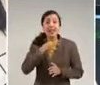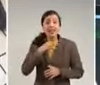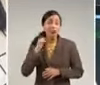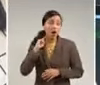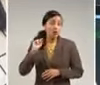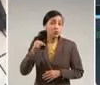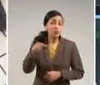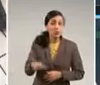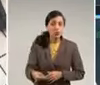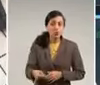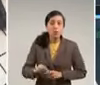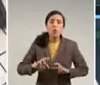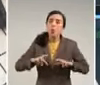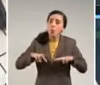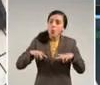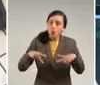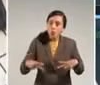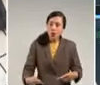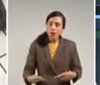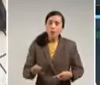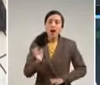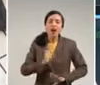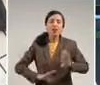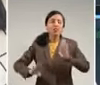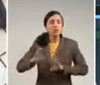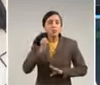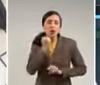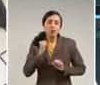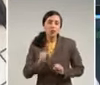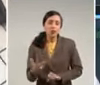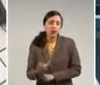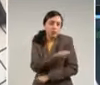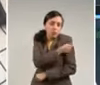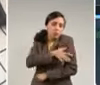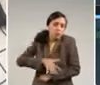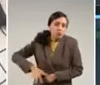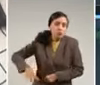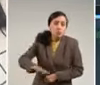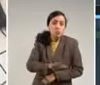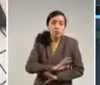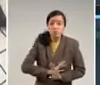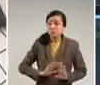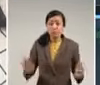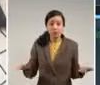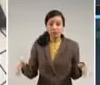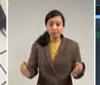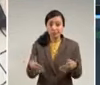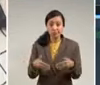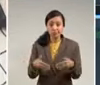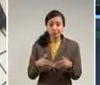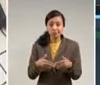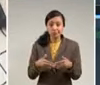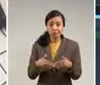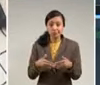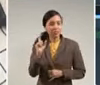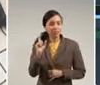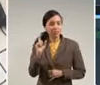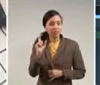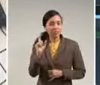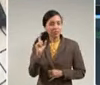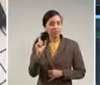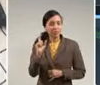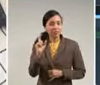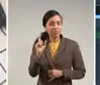el reforzamiento de la vacunación para toda la población. De esta manera estamos concluyendo este contacto con